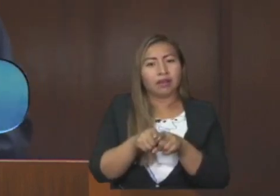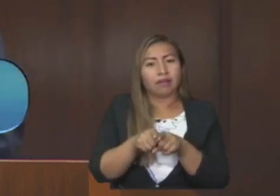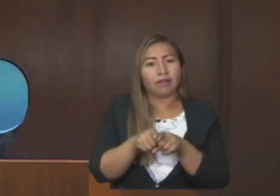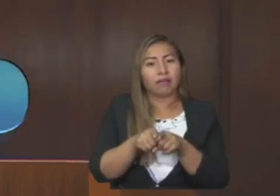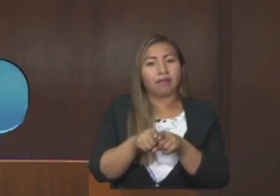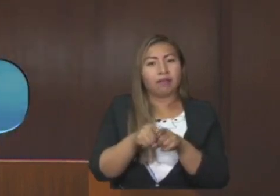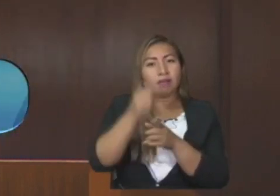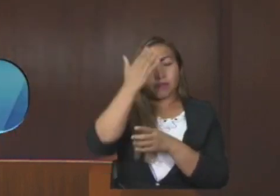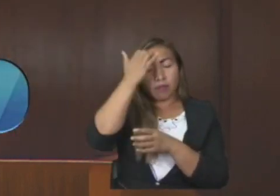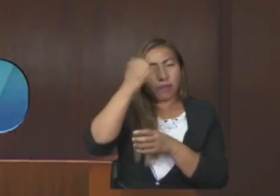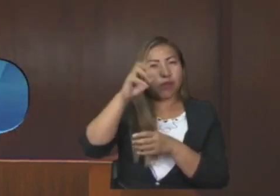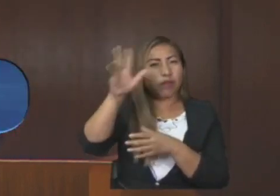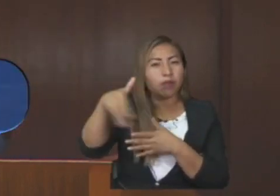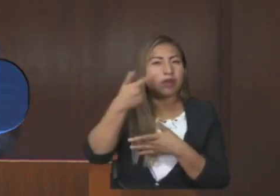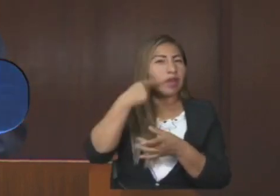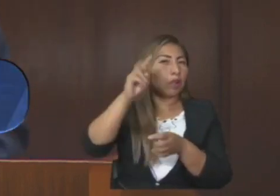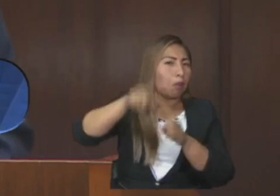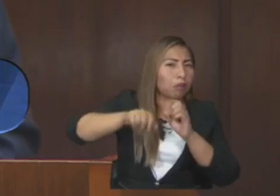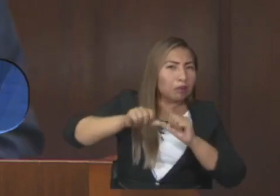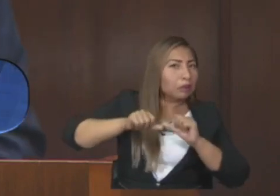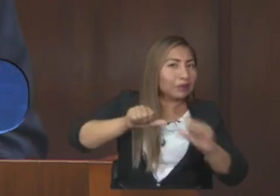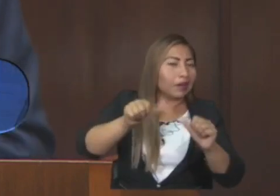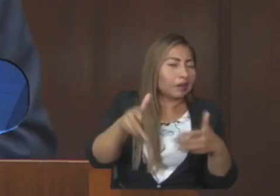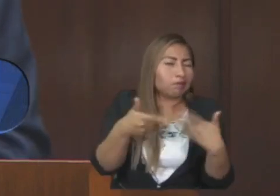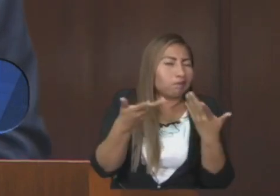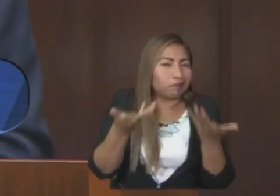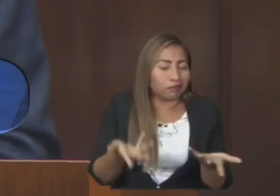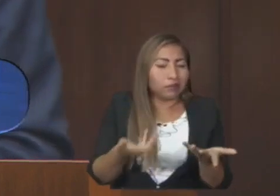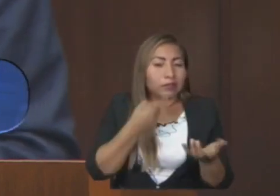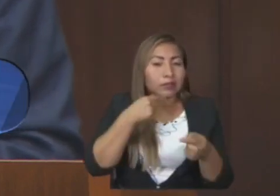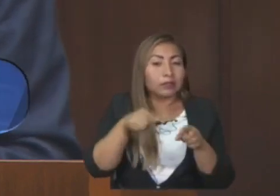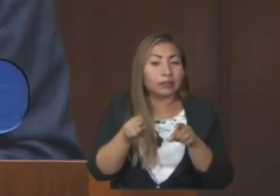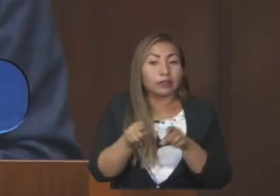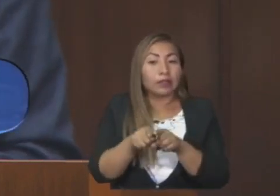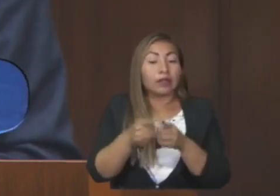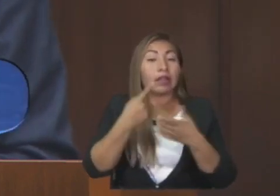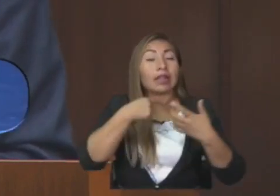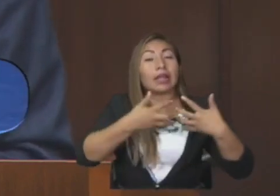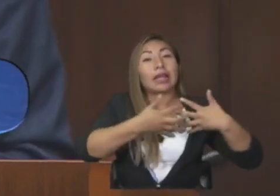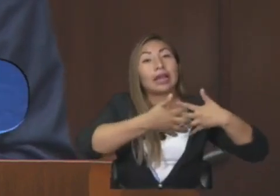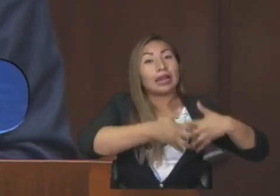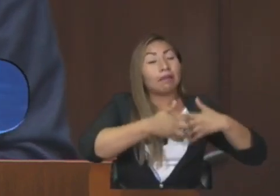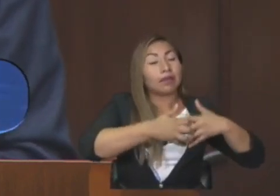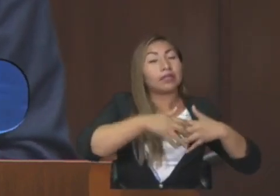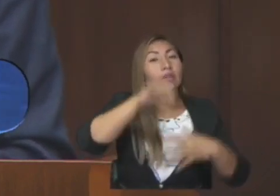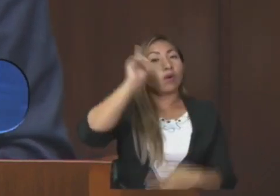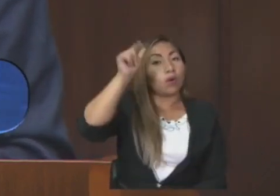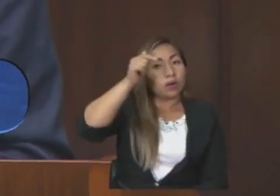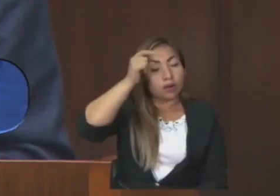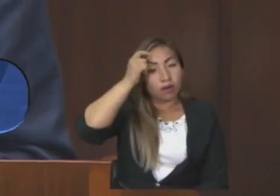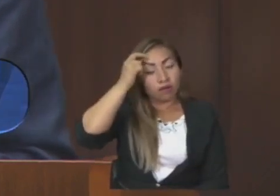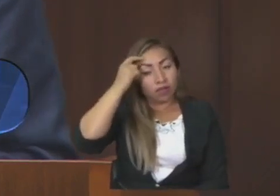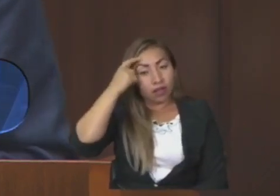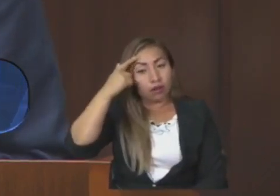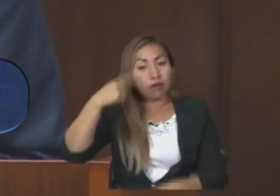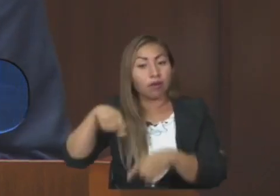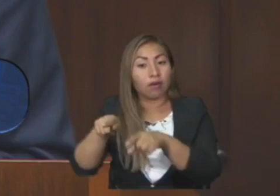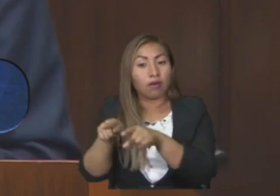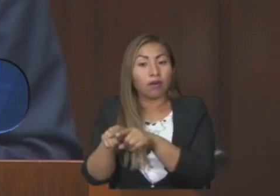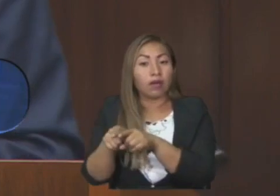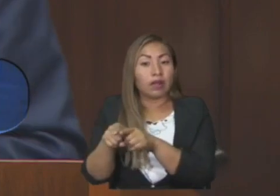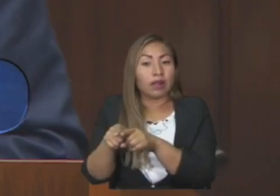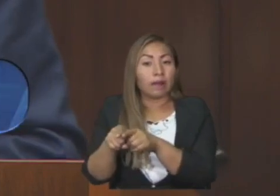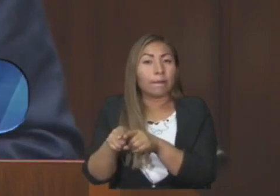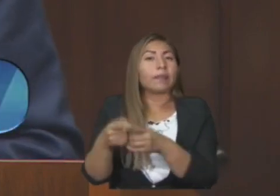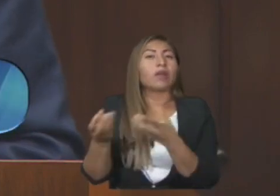muy importante, el proceso de negociación entre la empresa y el Estado finalizó el 17 de